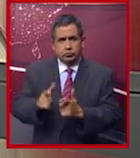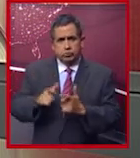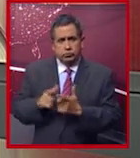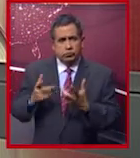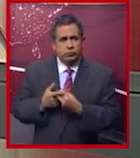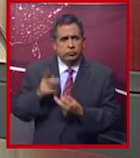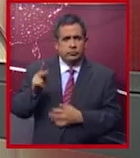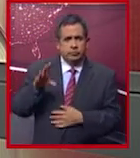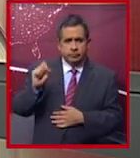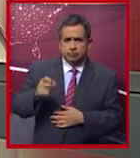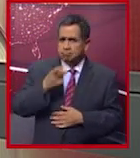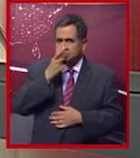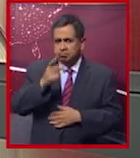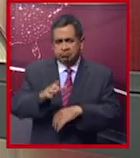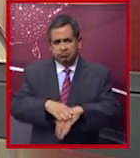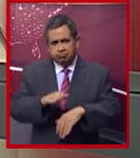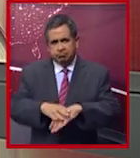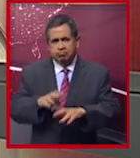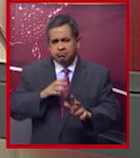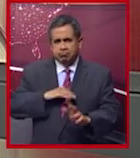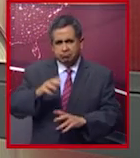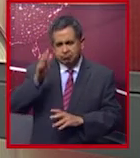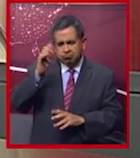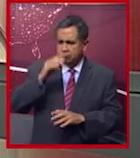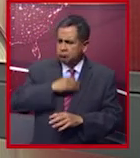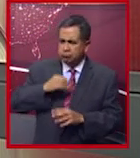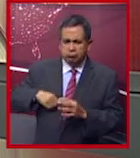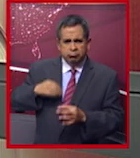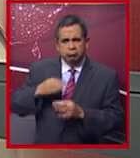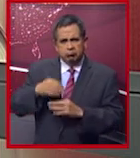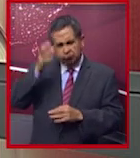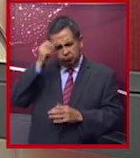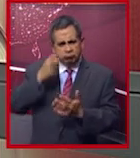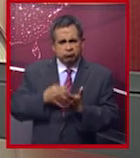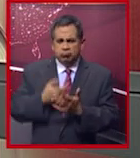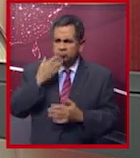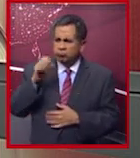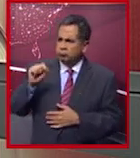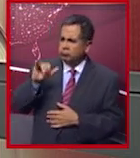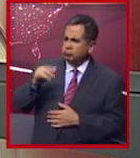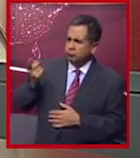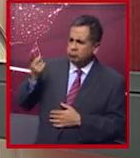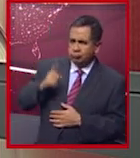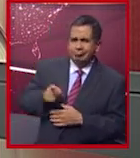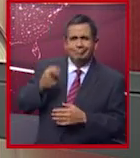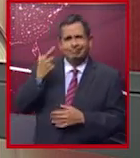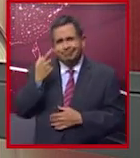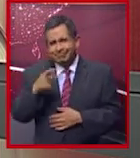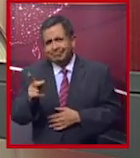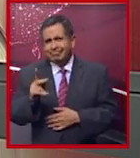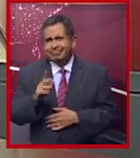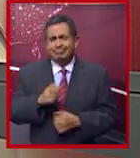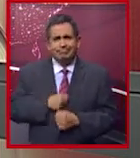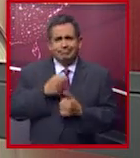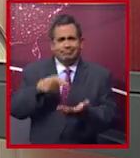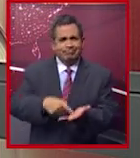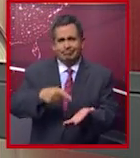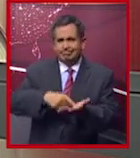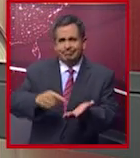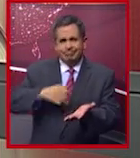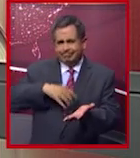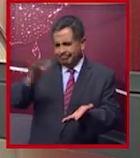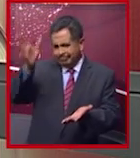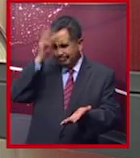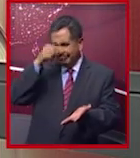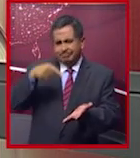de Encuentro Social aseguró estar de acuerdo en cumplir con lo ordenado por la Suprema Corte. Sin embargo, expresó su desacuerdo con el